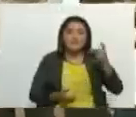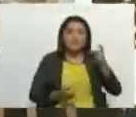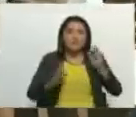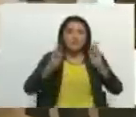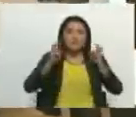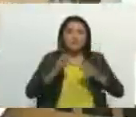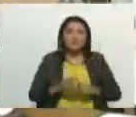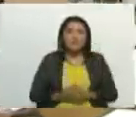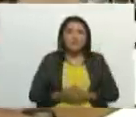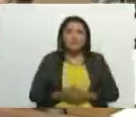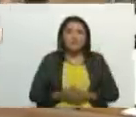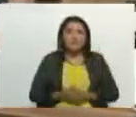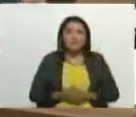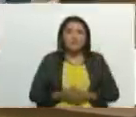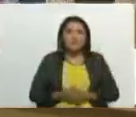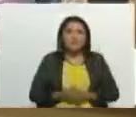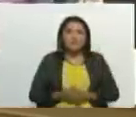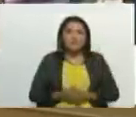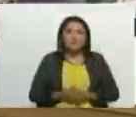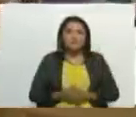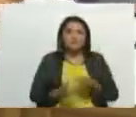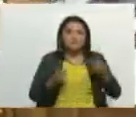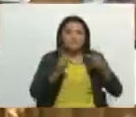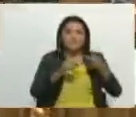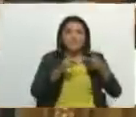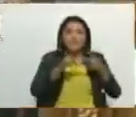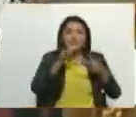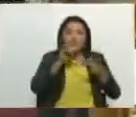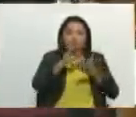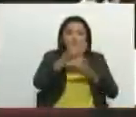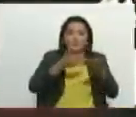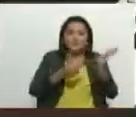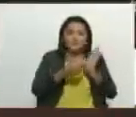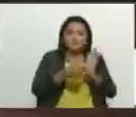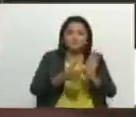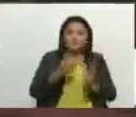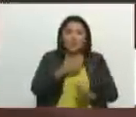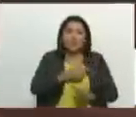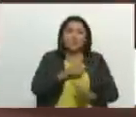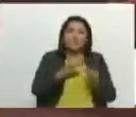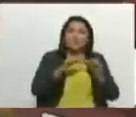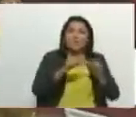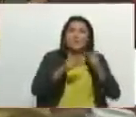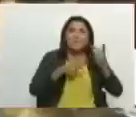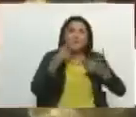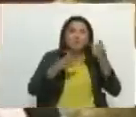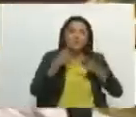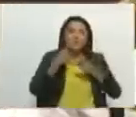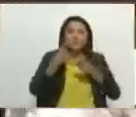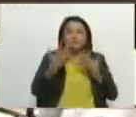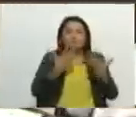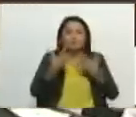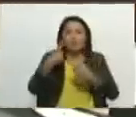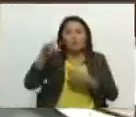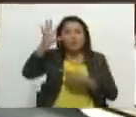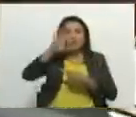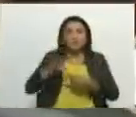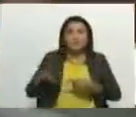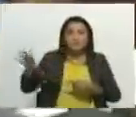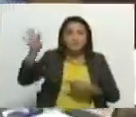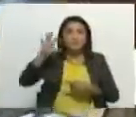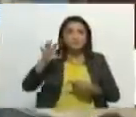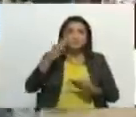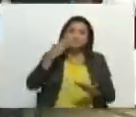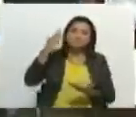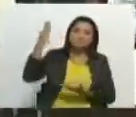Punto número 2, considerar el informe presentado por la Comisión Permanente de Política Exterior. Bien, hasta ahora, soberanía. Pues ven a